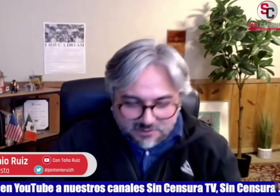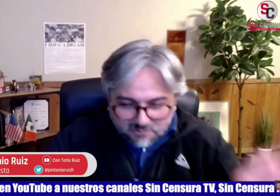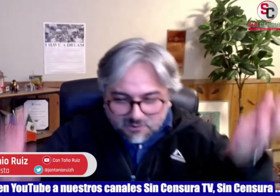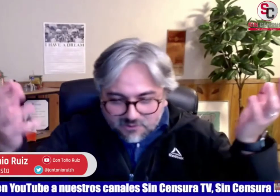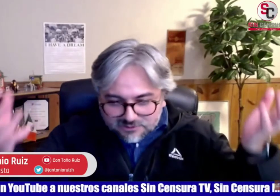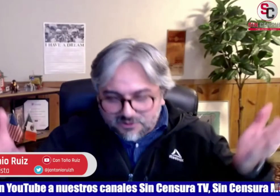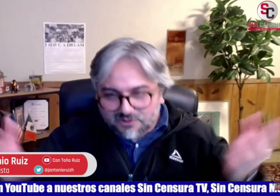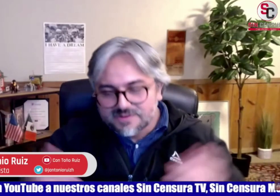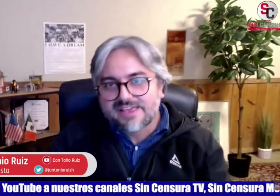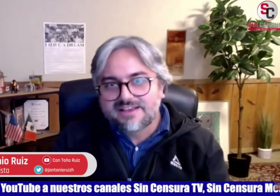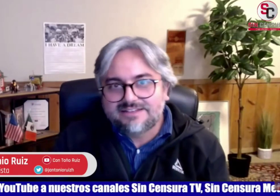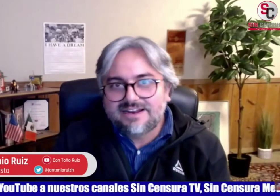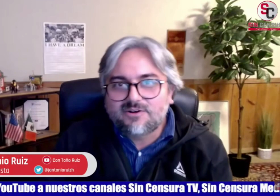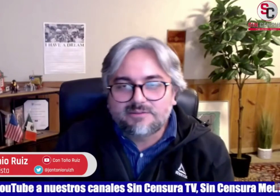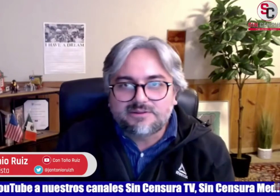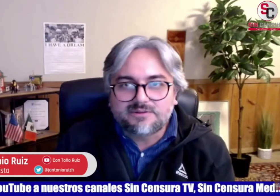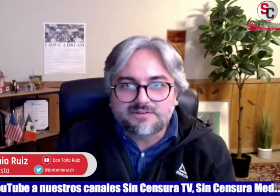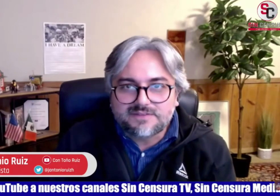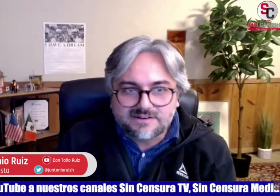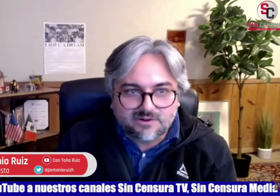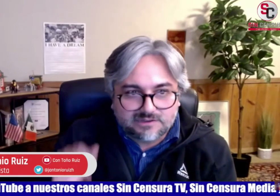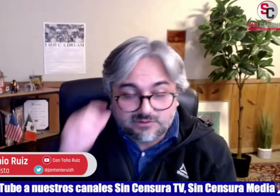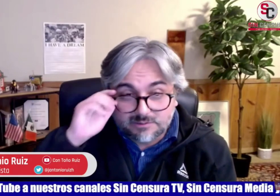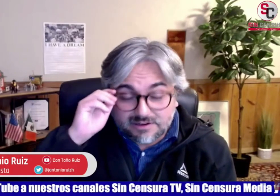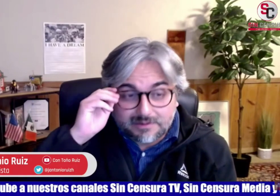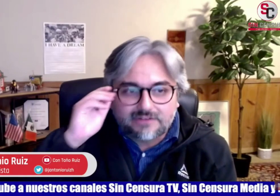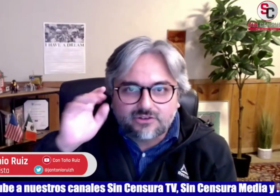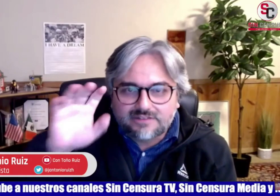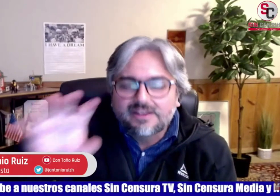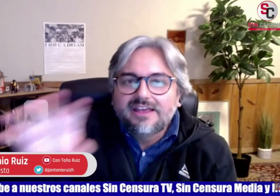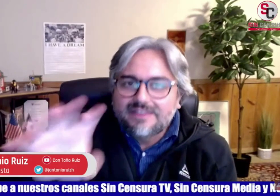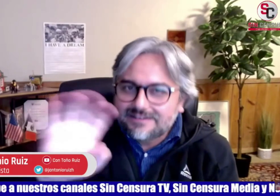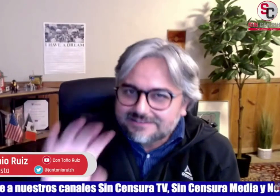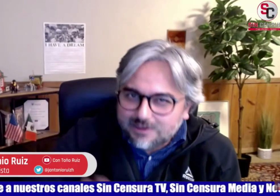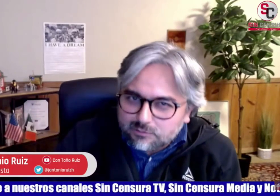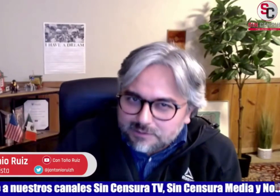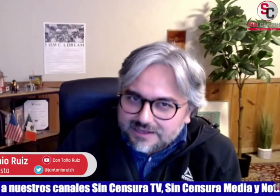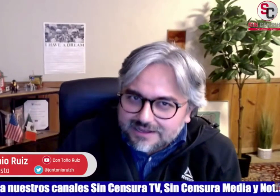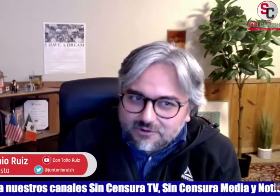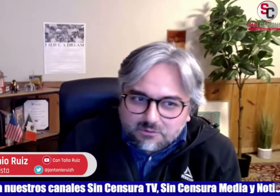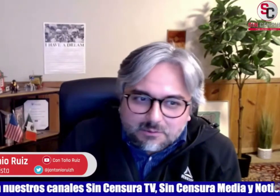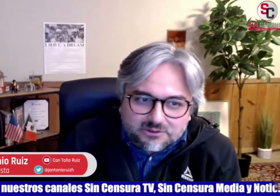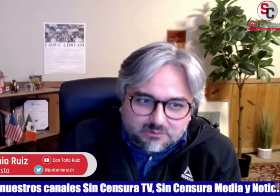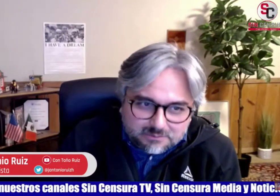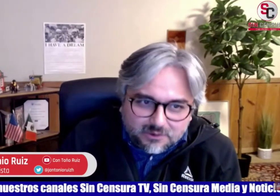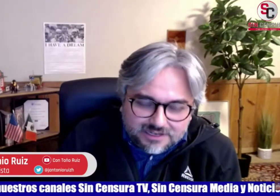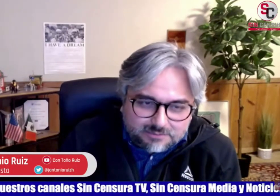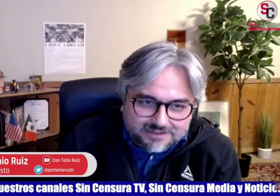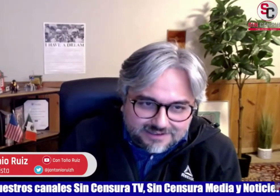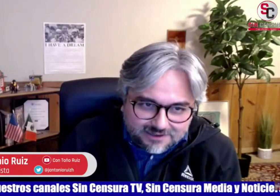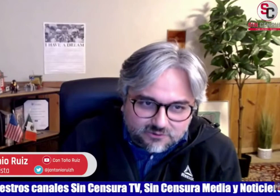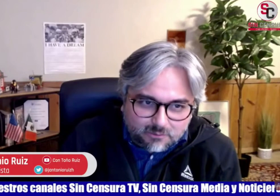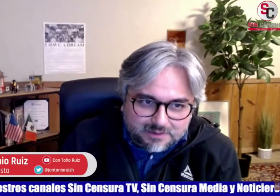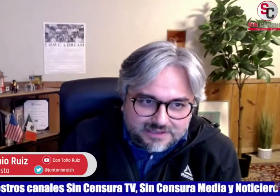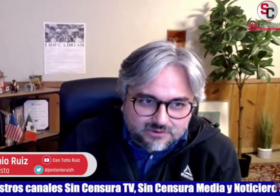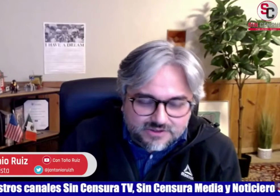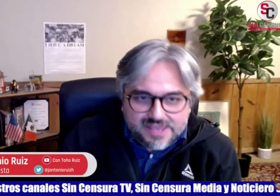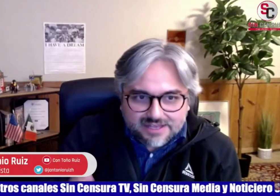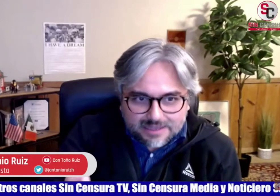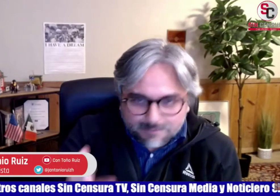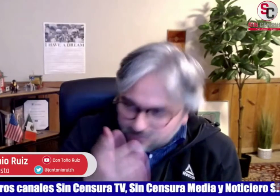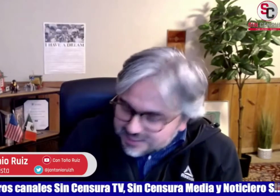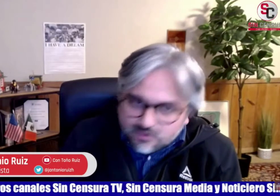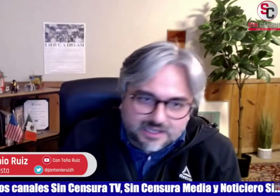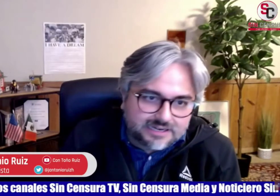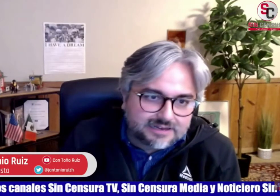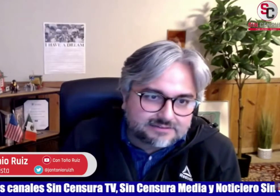hay que subirle un poco el tono. Está la cosa medio difícil con las últimas revelaciones de las que estaremos platicando en unos momentos más. Pero ¿qué les parece, queridos compañeros,